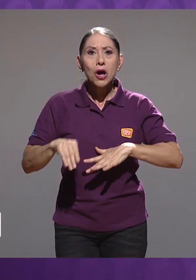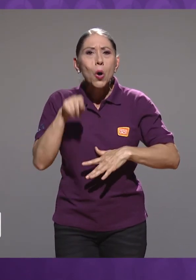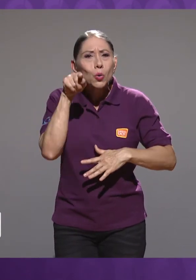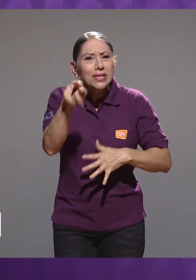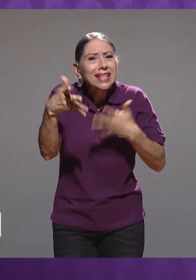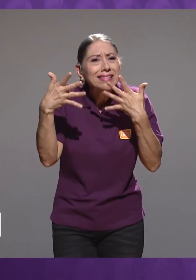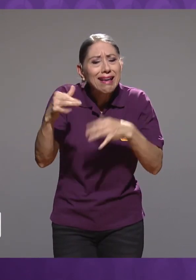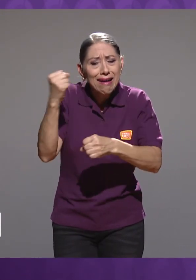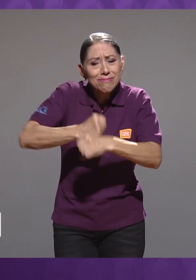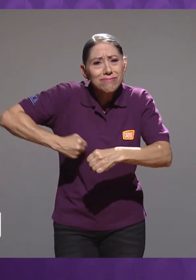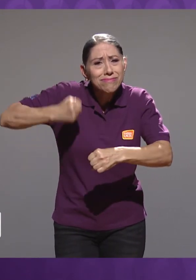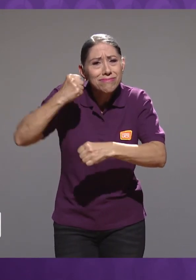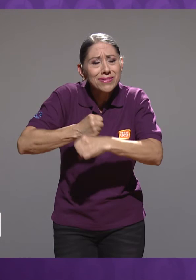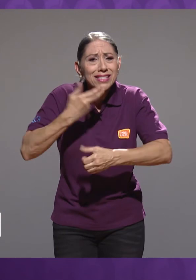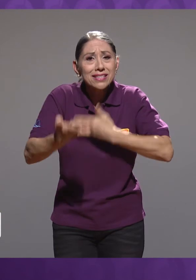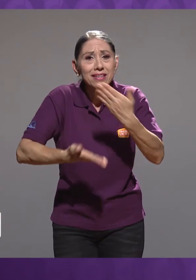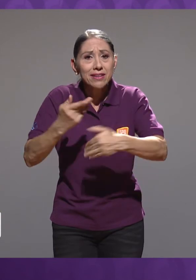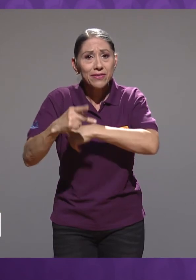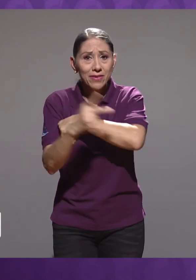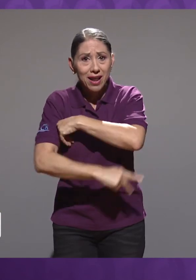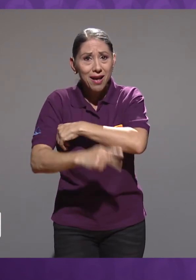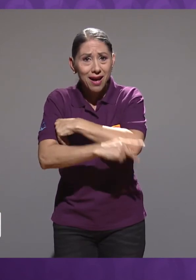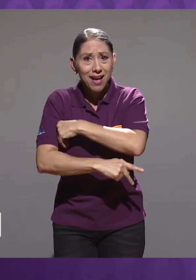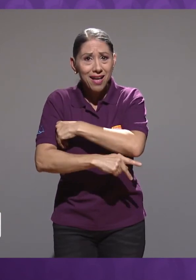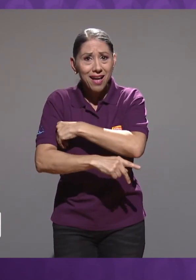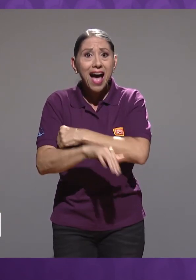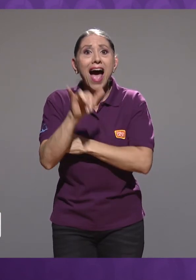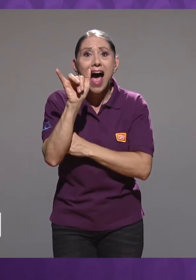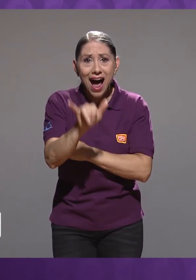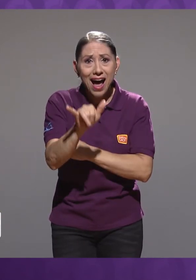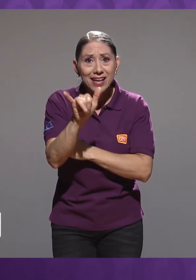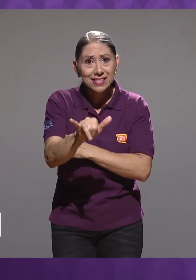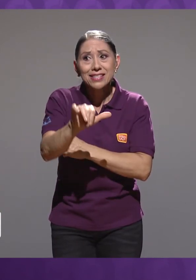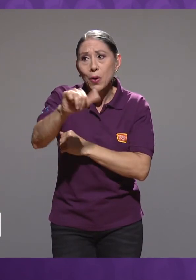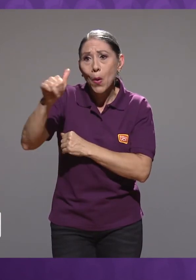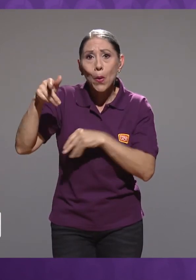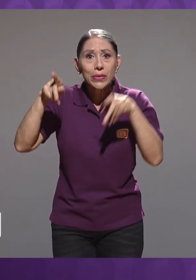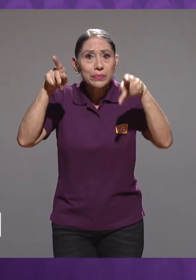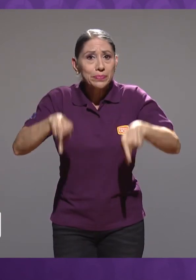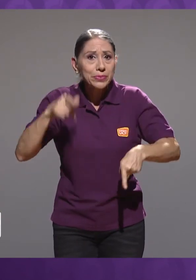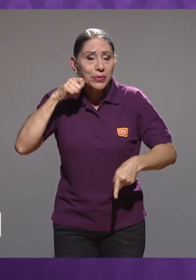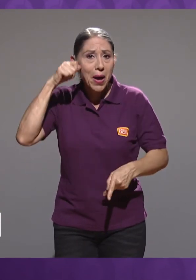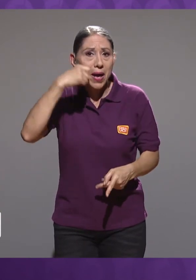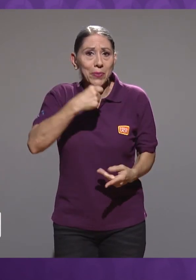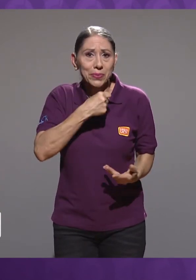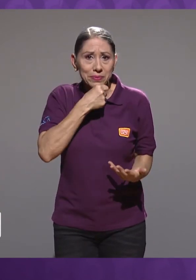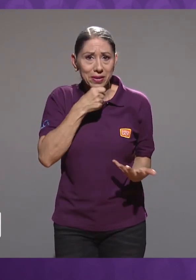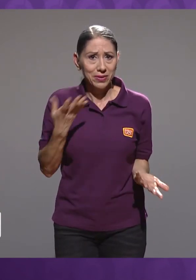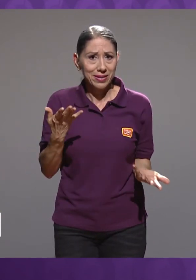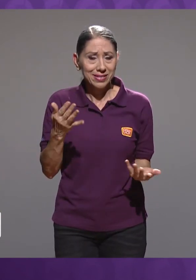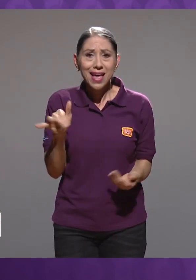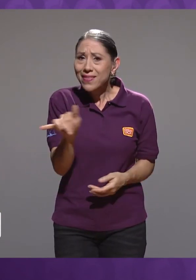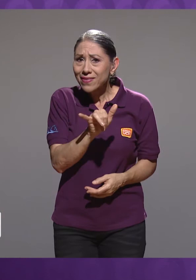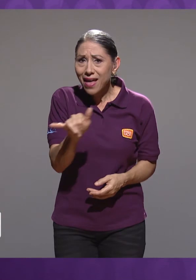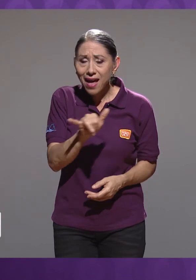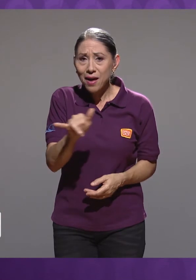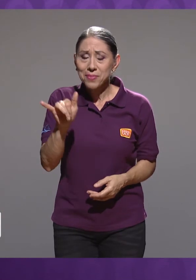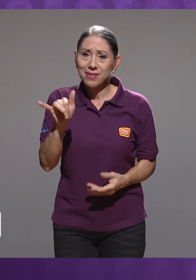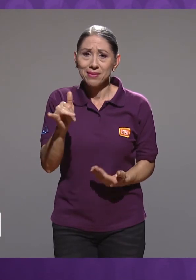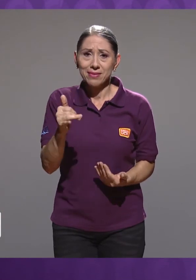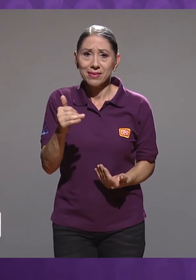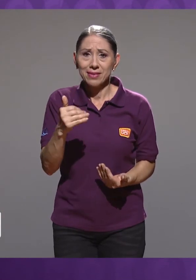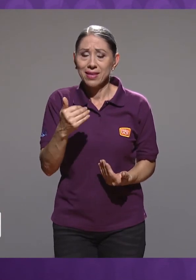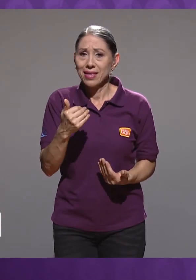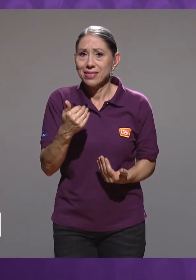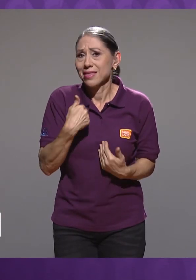que ustedes ya sirvieron a la patria. Entonces, así hay otras personas adultas mayores que